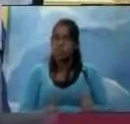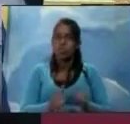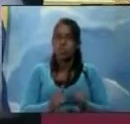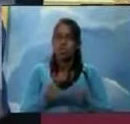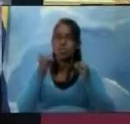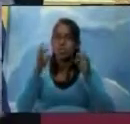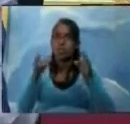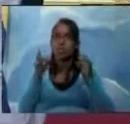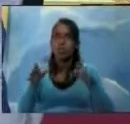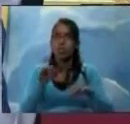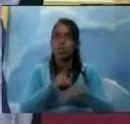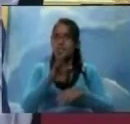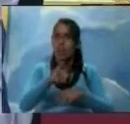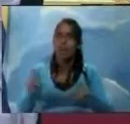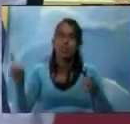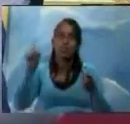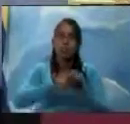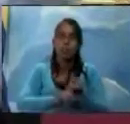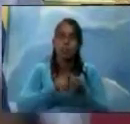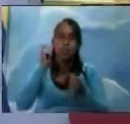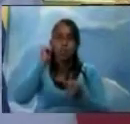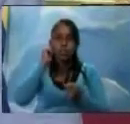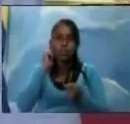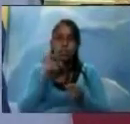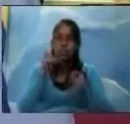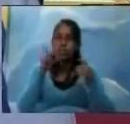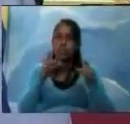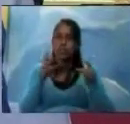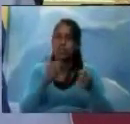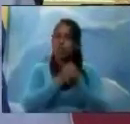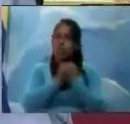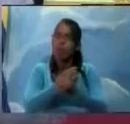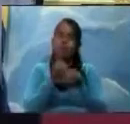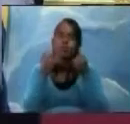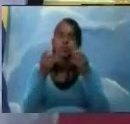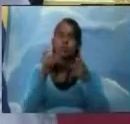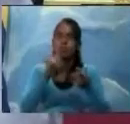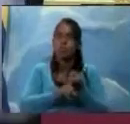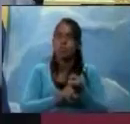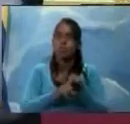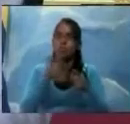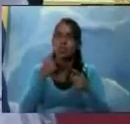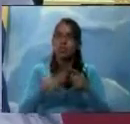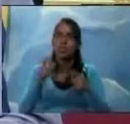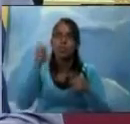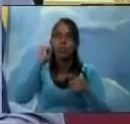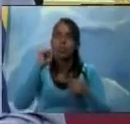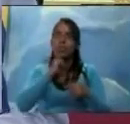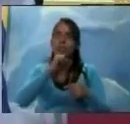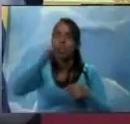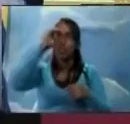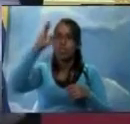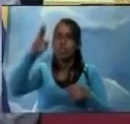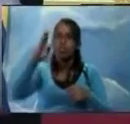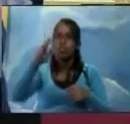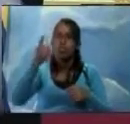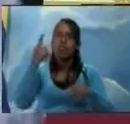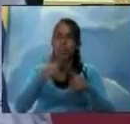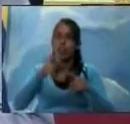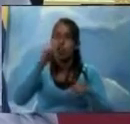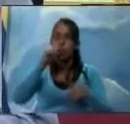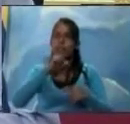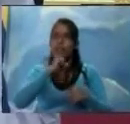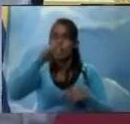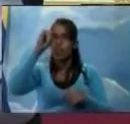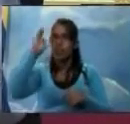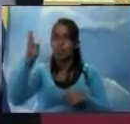De repente le da dolor dejar a su esposa. Oye, de verdad amo mucho a mi esposa. Pero si aquella mujer es una mujer de Dios, si aquel hombre es un hombre